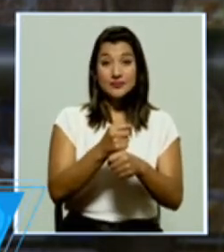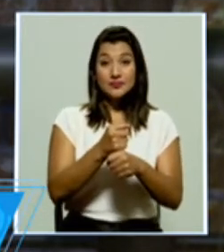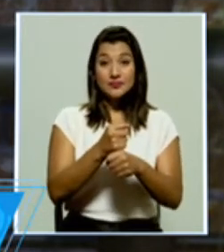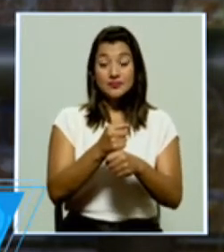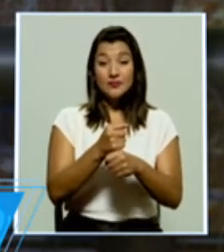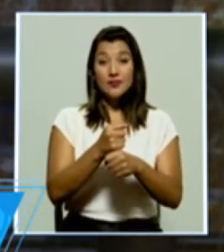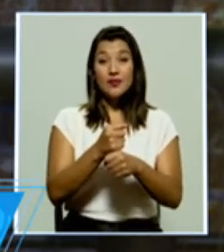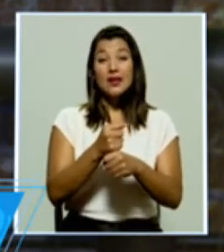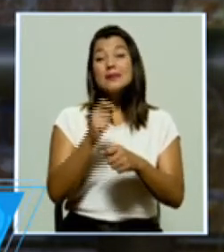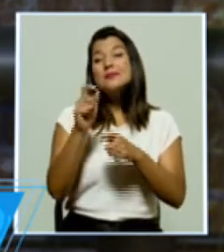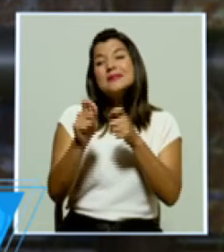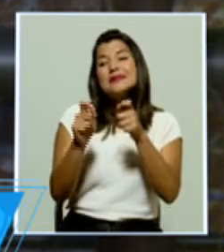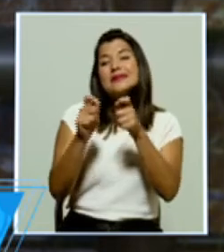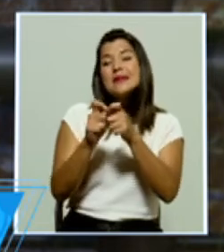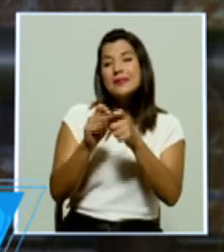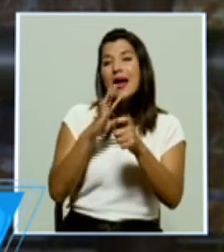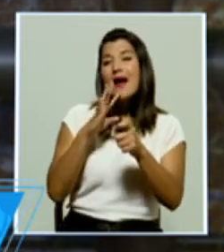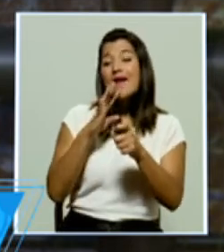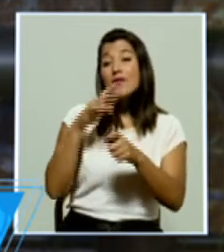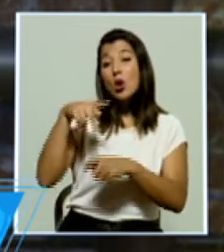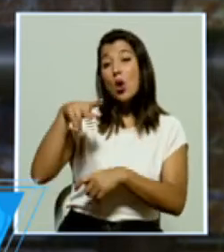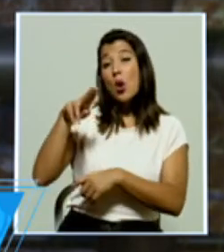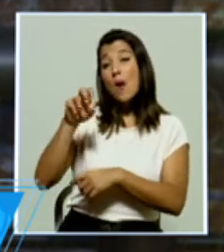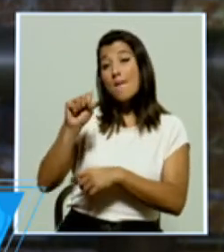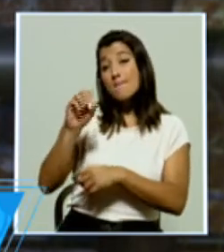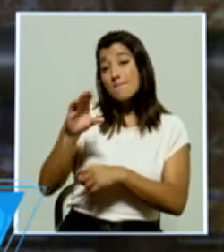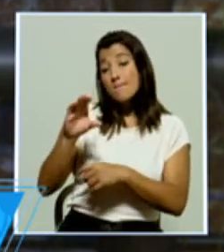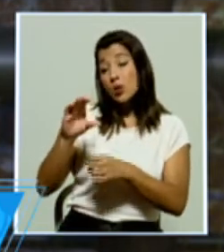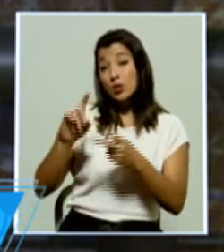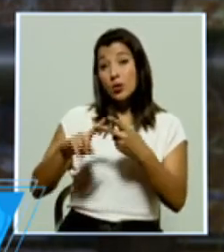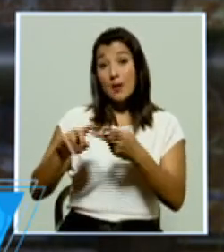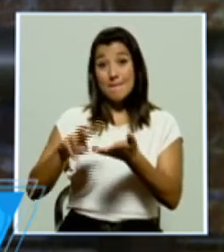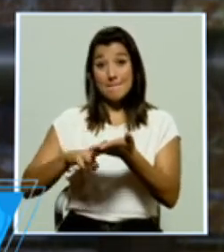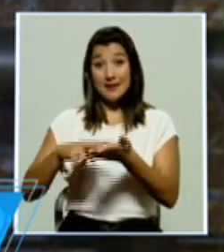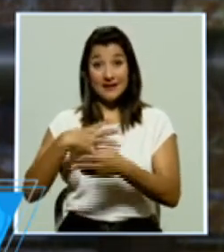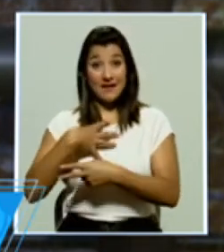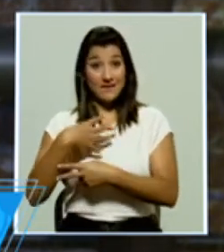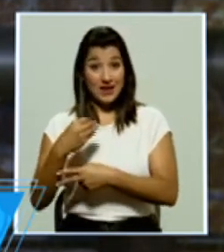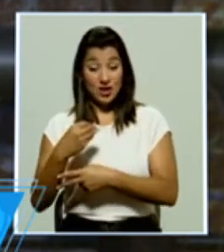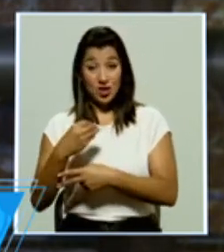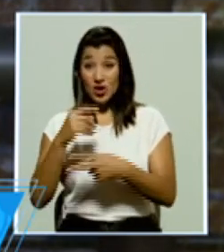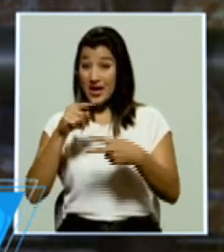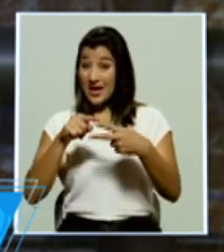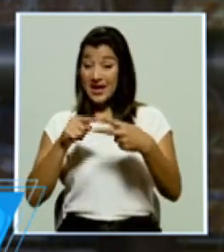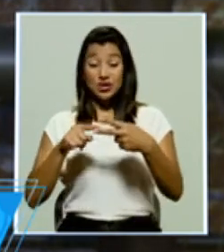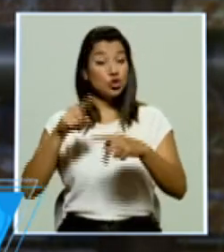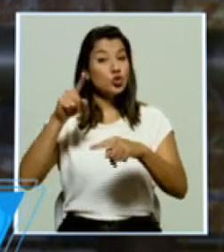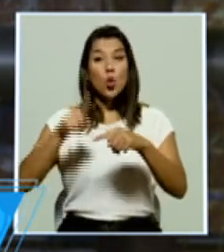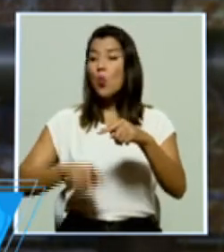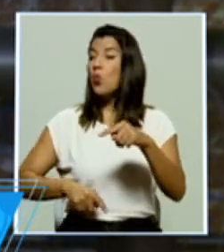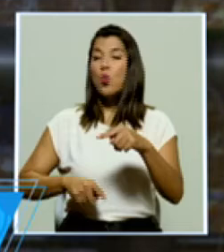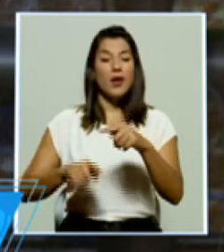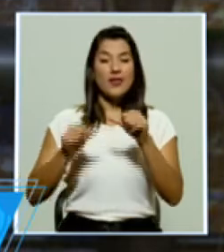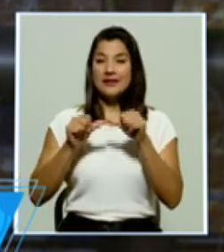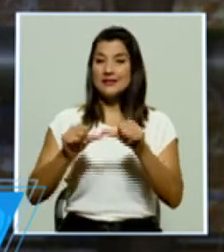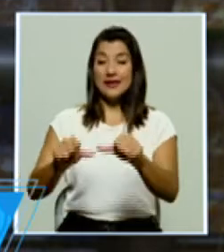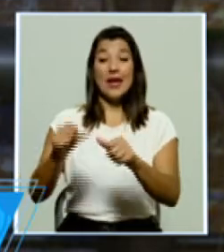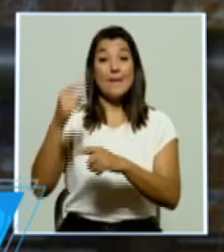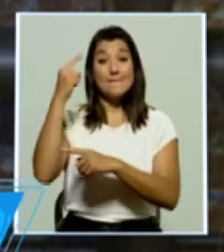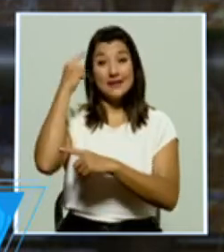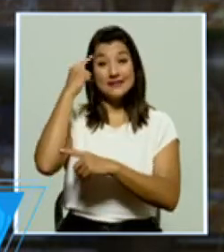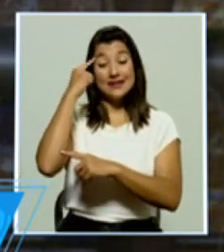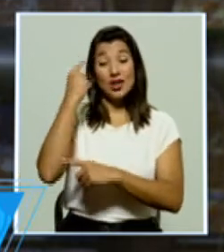Partido Liberación Nacional y el Partido Unidad Social Cristiana no pueden operar a partir de ahora pensando